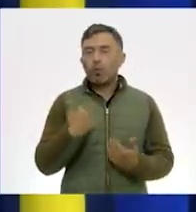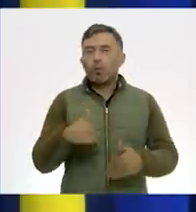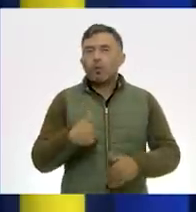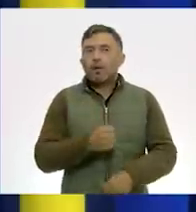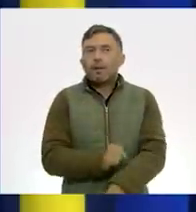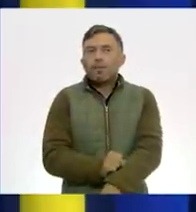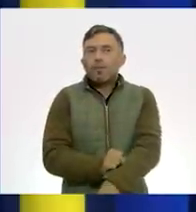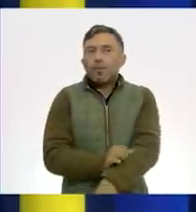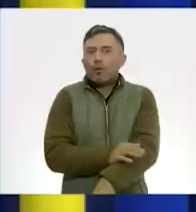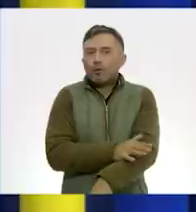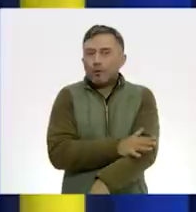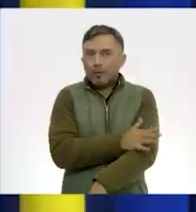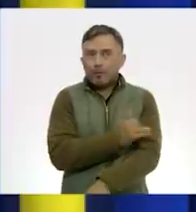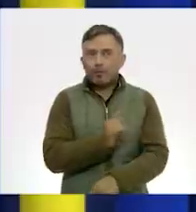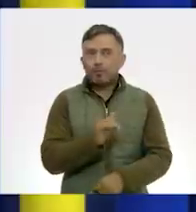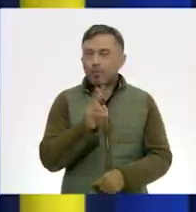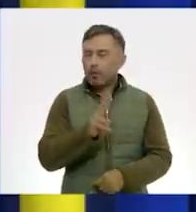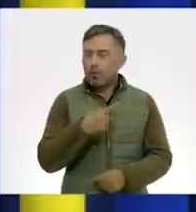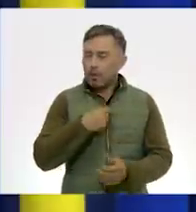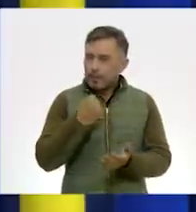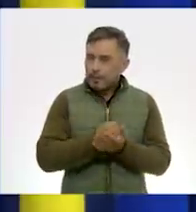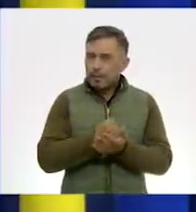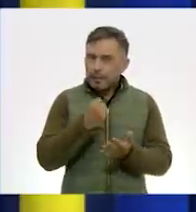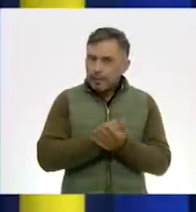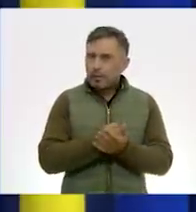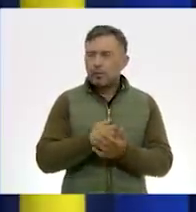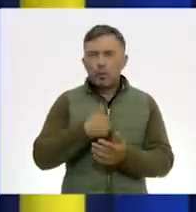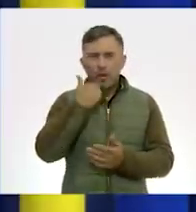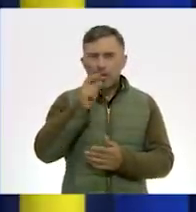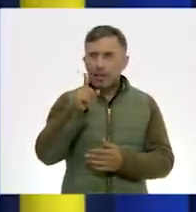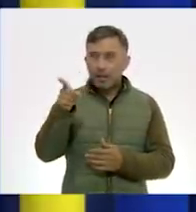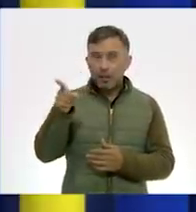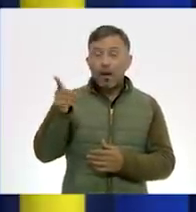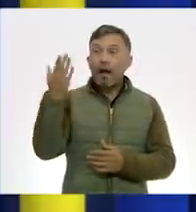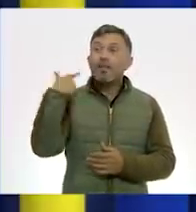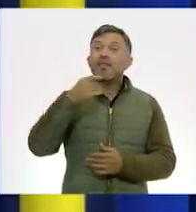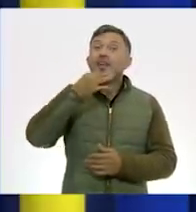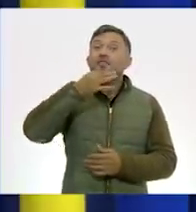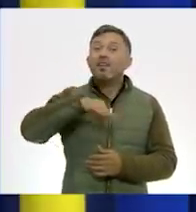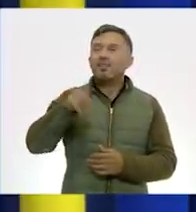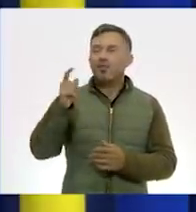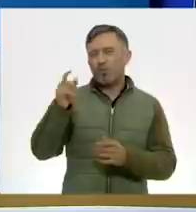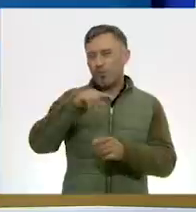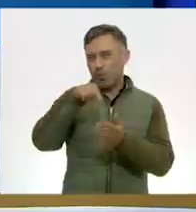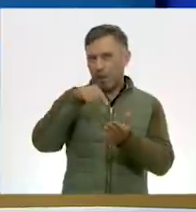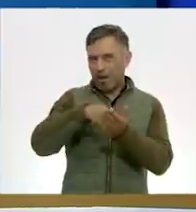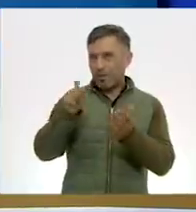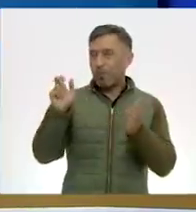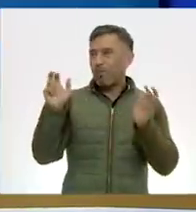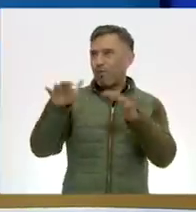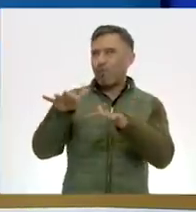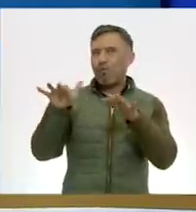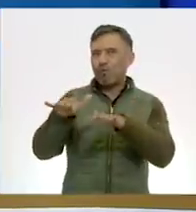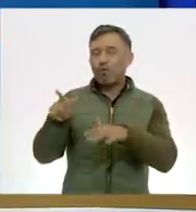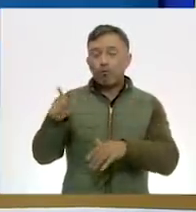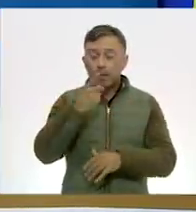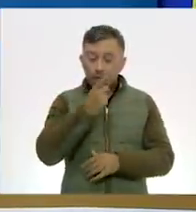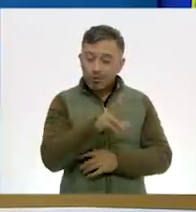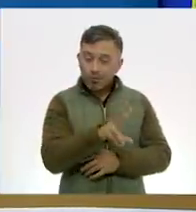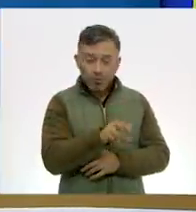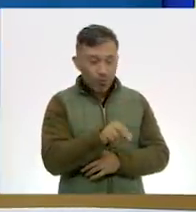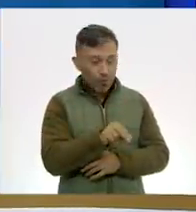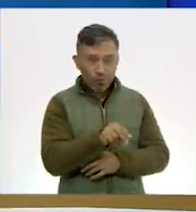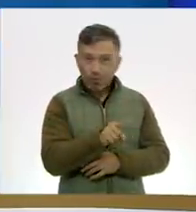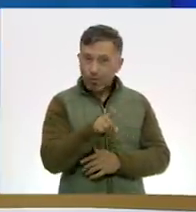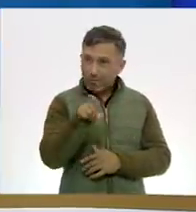fuerza quería celebrar mi cumpleaños en un lugar que estaba en ese momento de moda. Y me dijeron, pues no, porque no todos